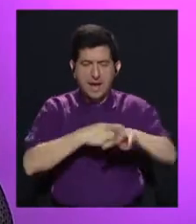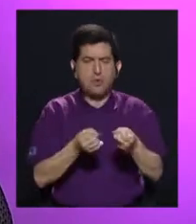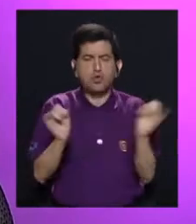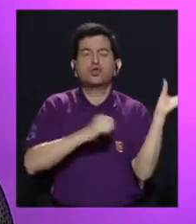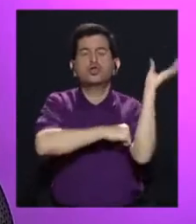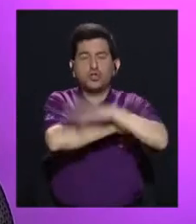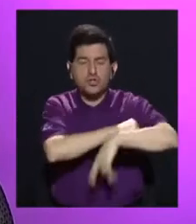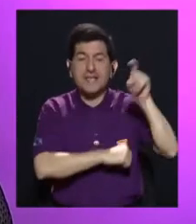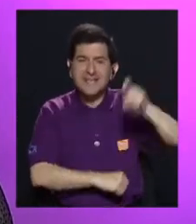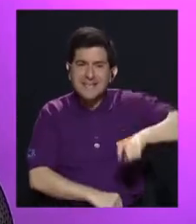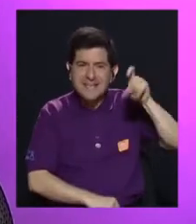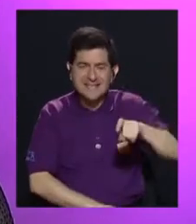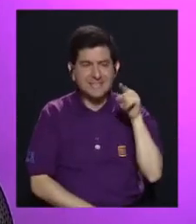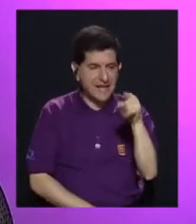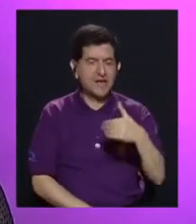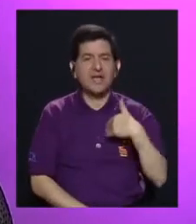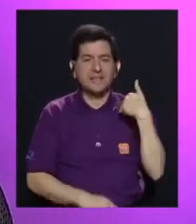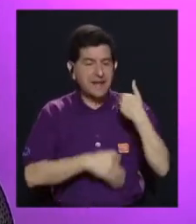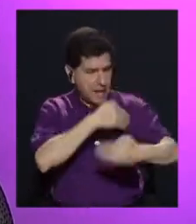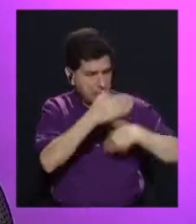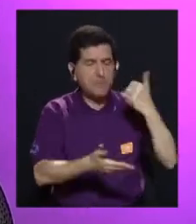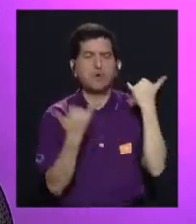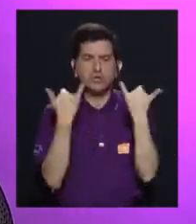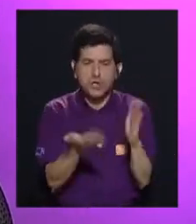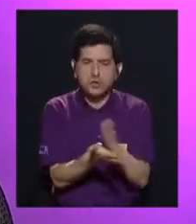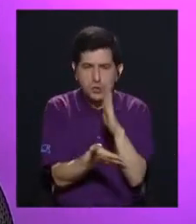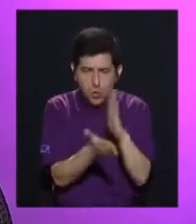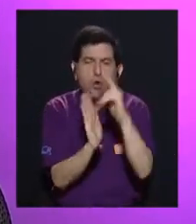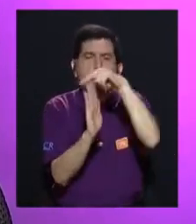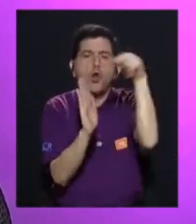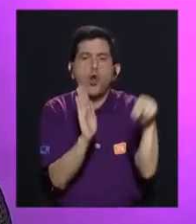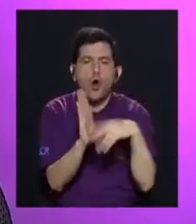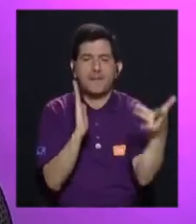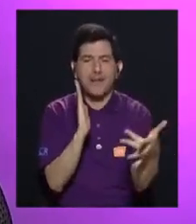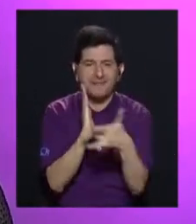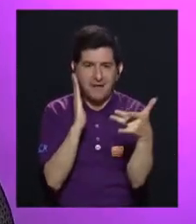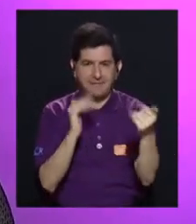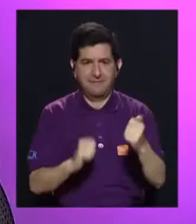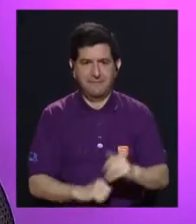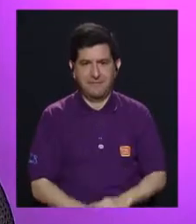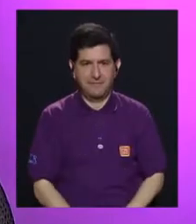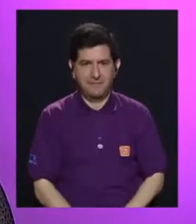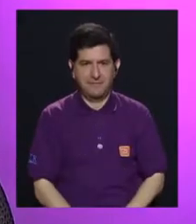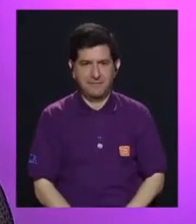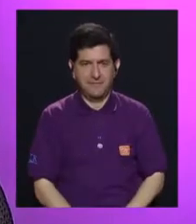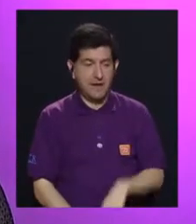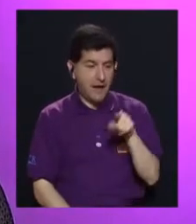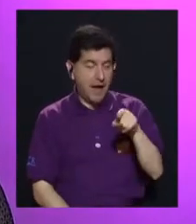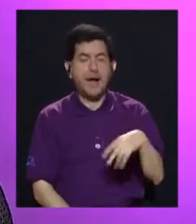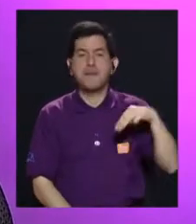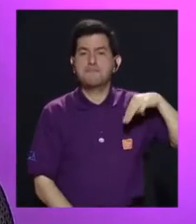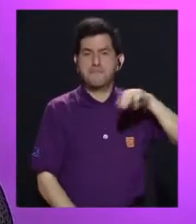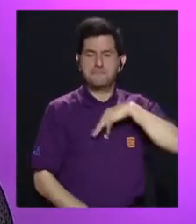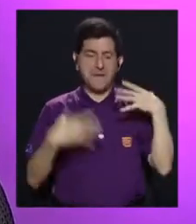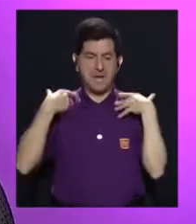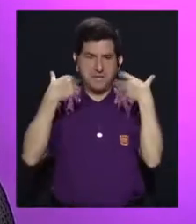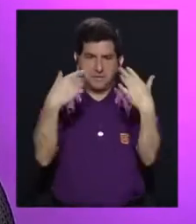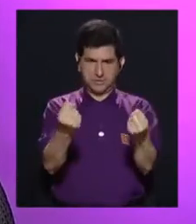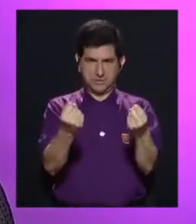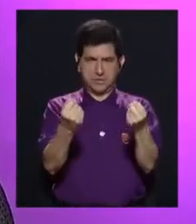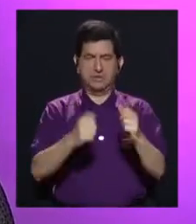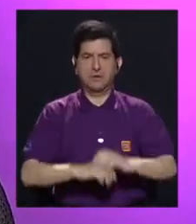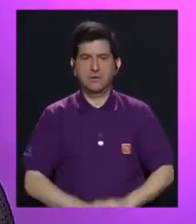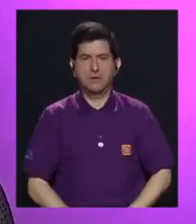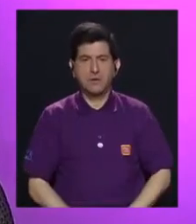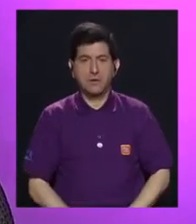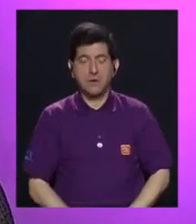dentro de eso necesitamos un protocolo y una normativa técnica desde el ministerio de salud para